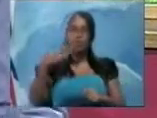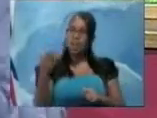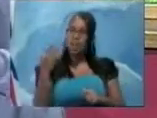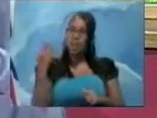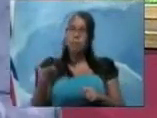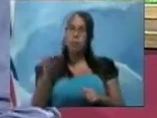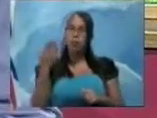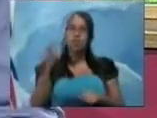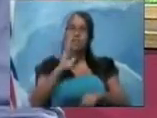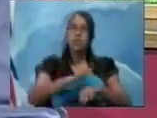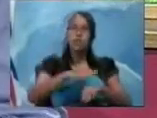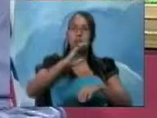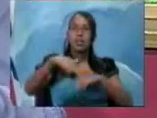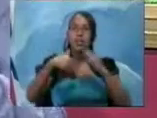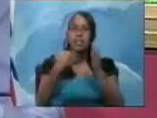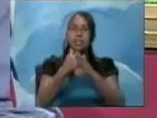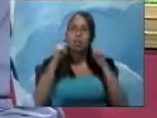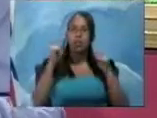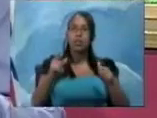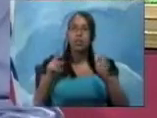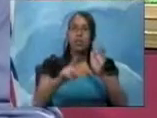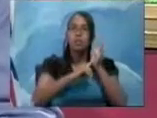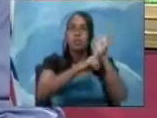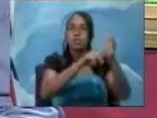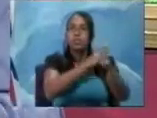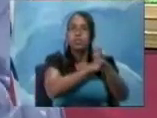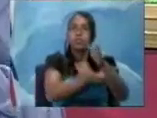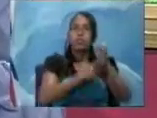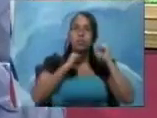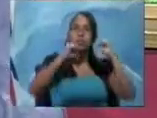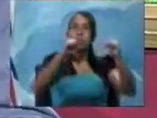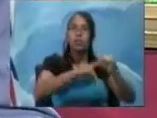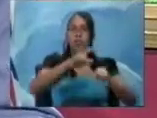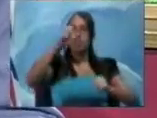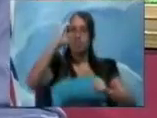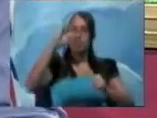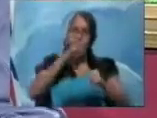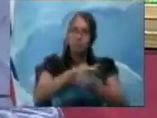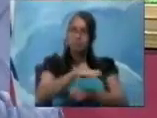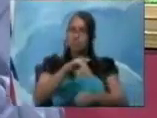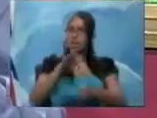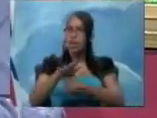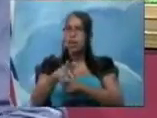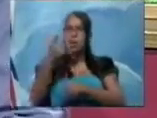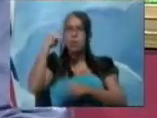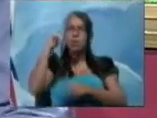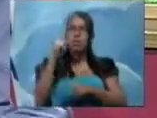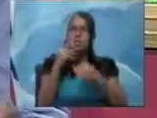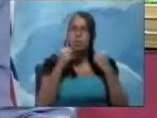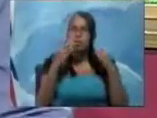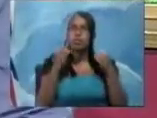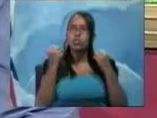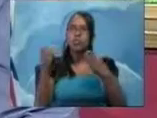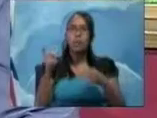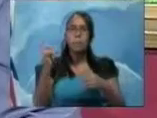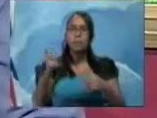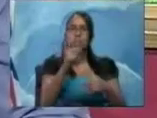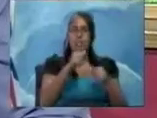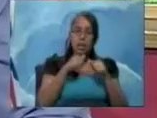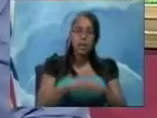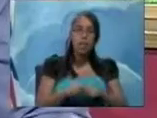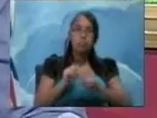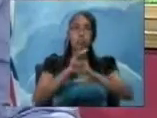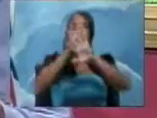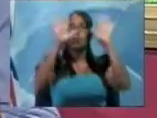porque hasta el día de hoy la demostración del poder de Dios sigue derramándose por eso es que muchas personas se quedan maravillados se quedan